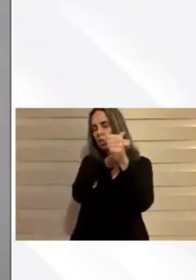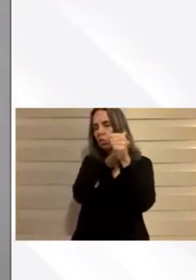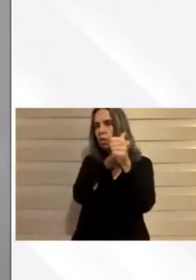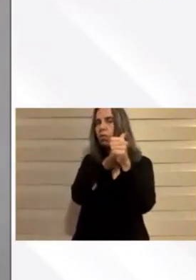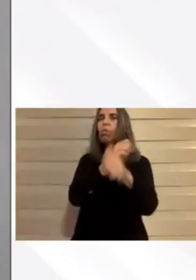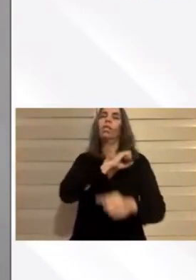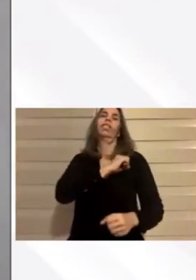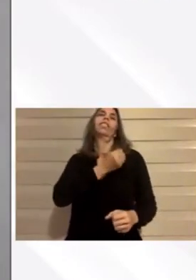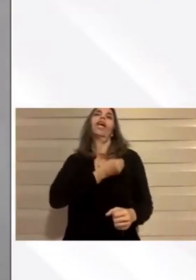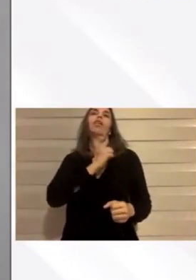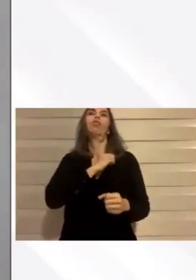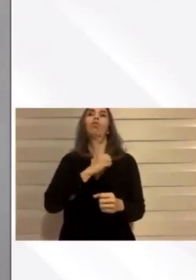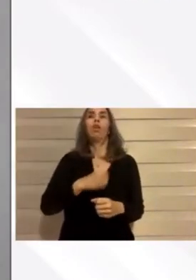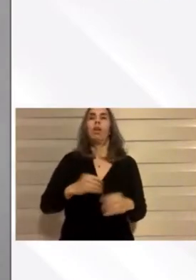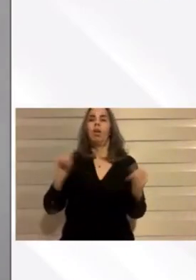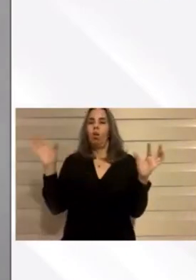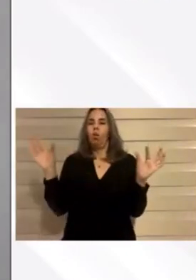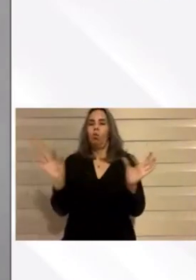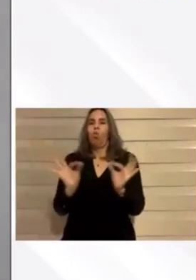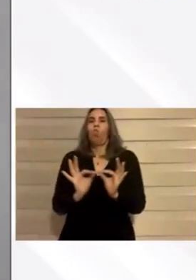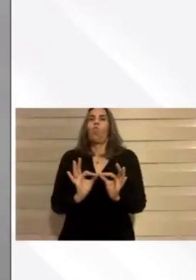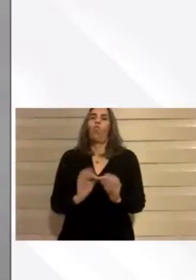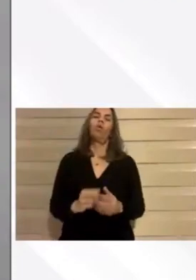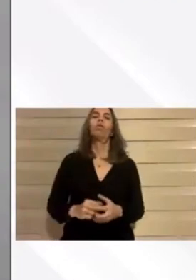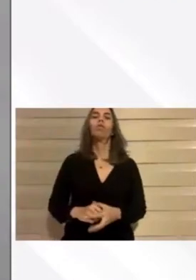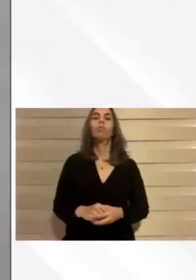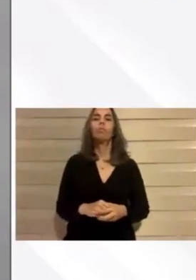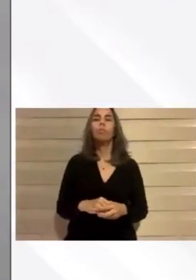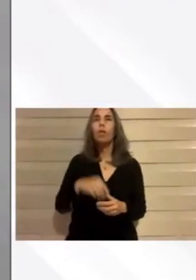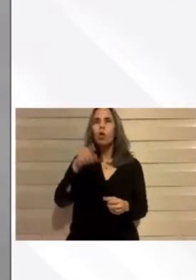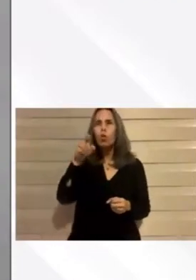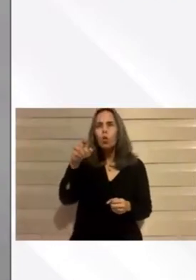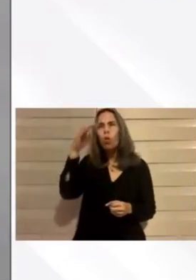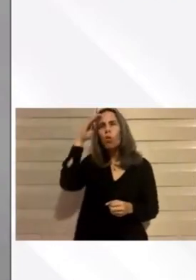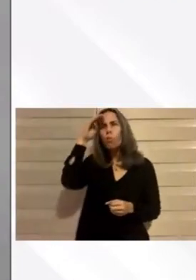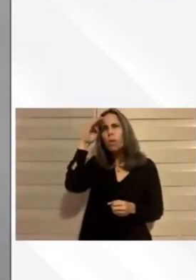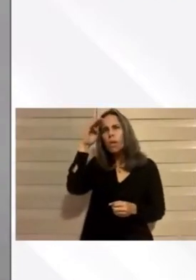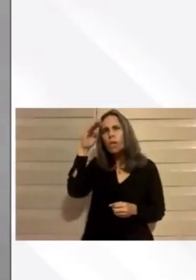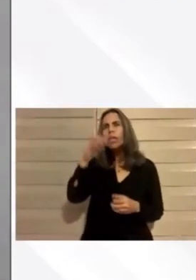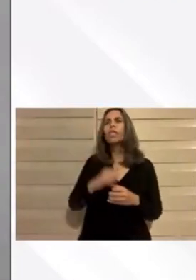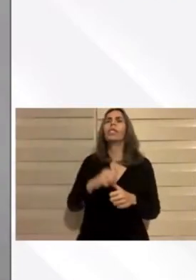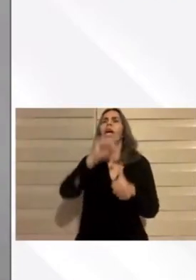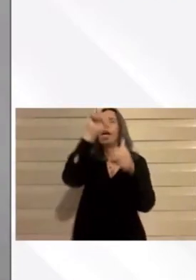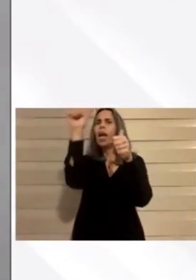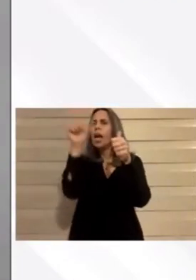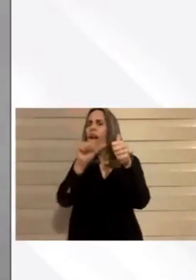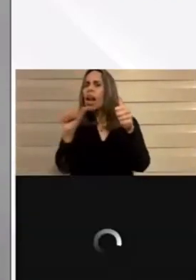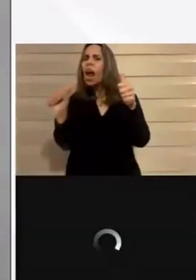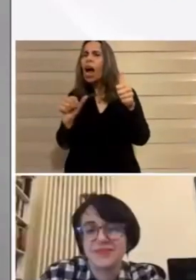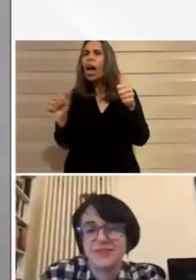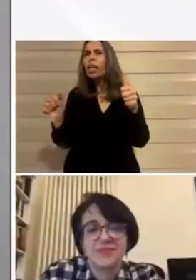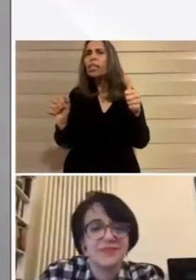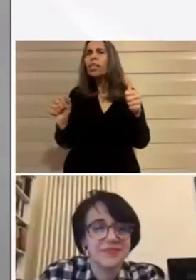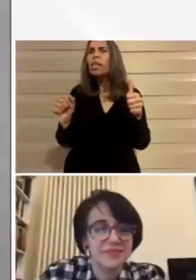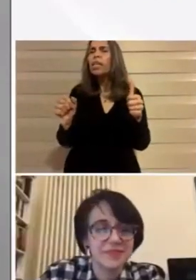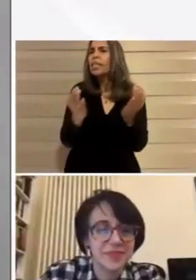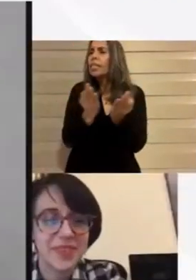y fitness. Tengo una pregunta para usted. ¿Considera el arte y la cultura fundamental en la educación de los niños y jóvenes?